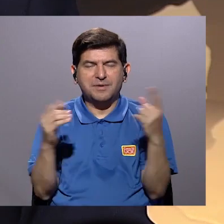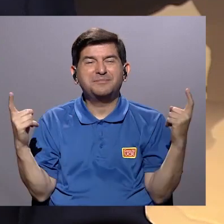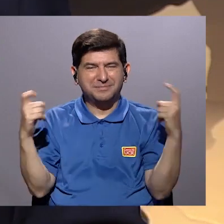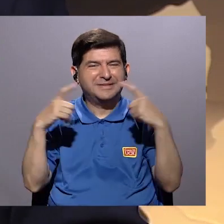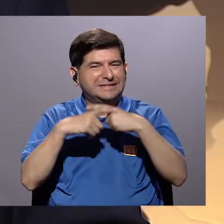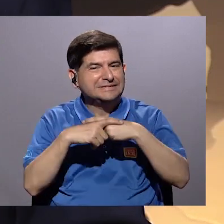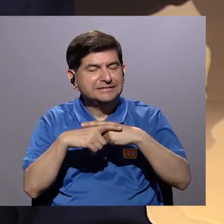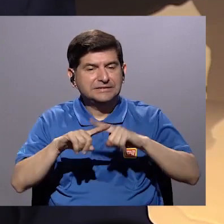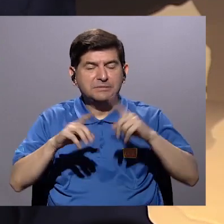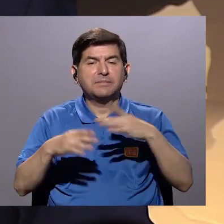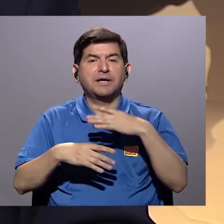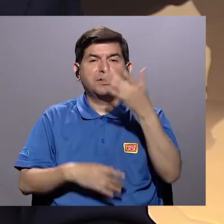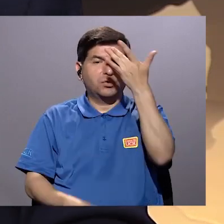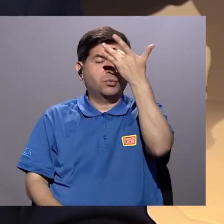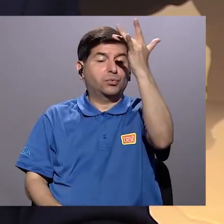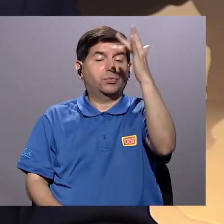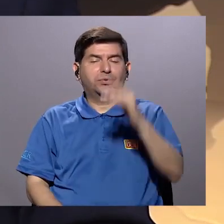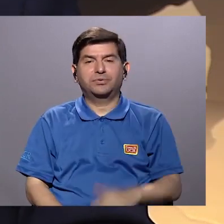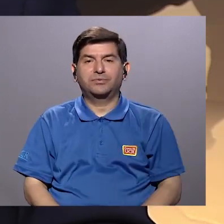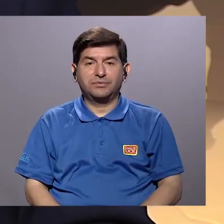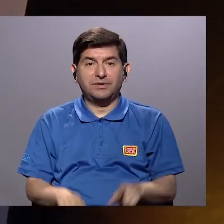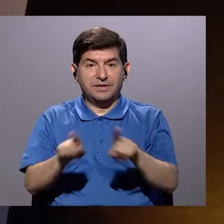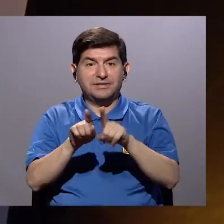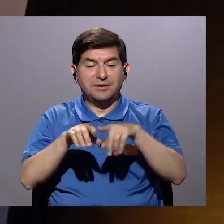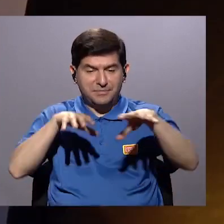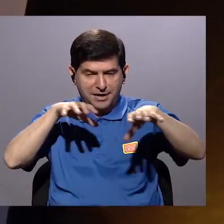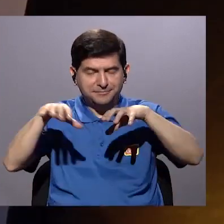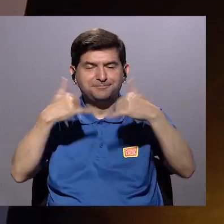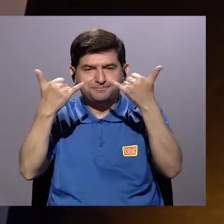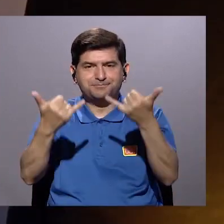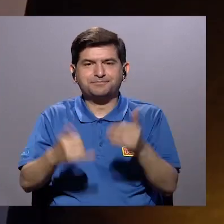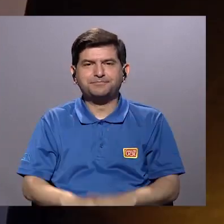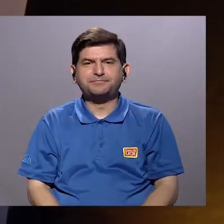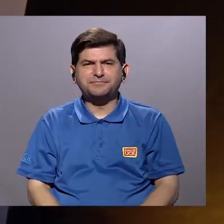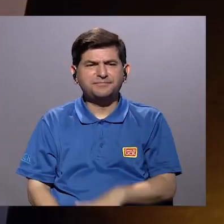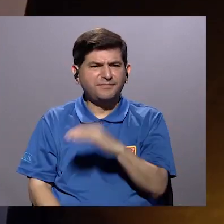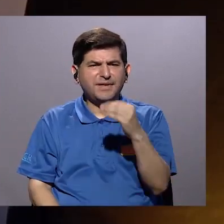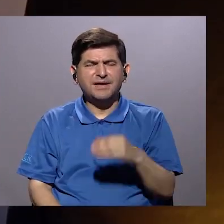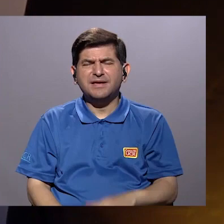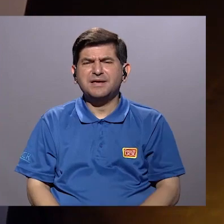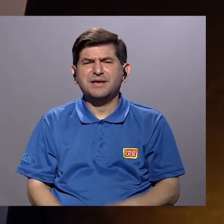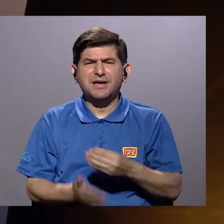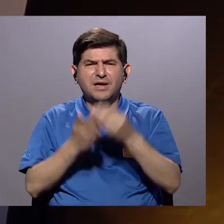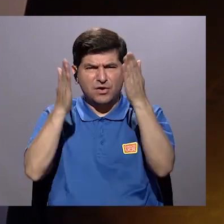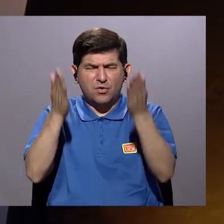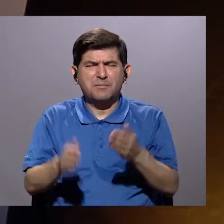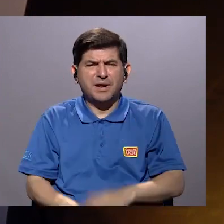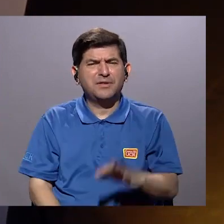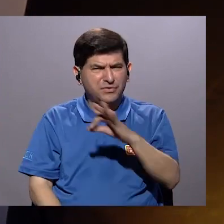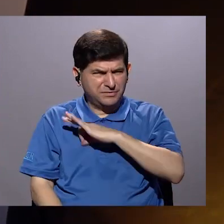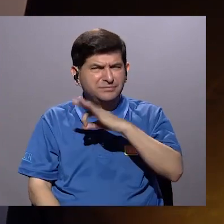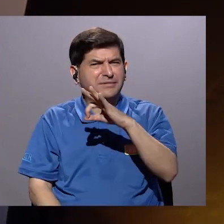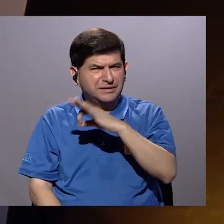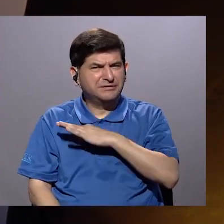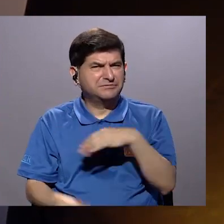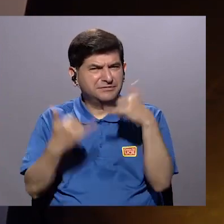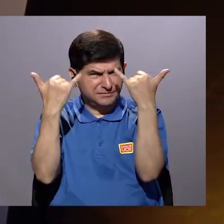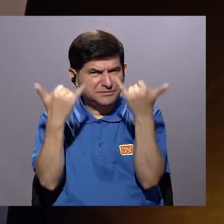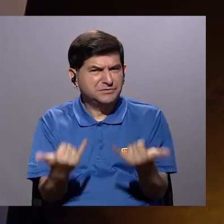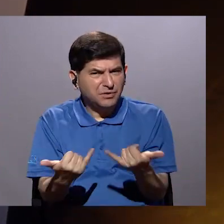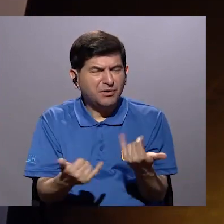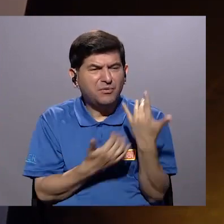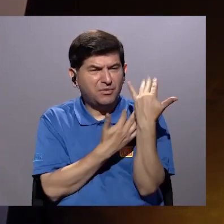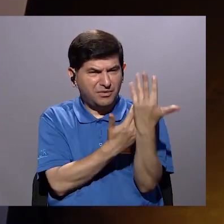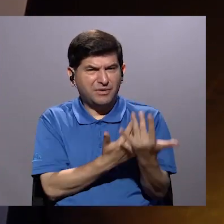sí, pero más inteligente, y hacia eso nos estamos moviendo. Ahora, ¿qué tan rentable para los consumidores será que en este momento hay que